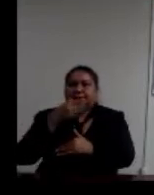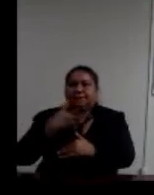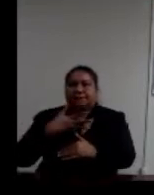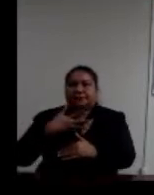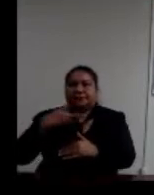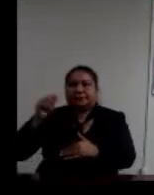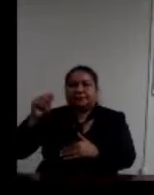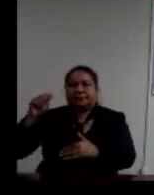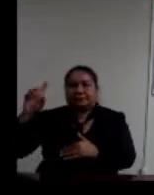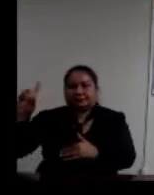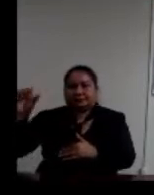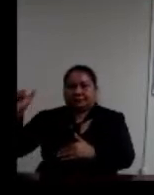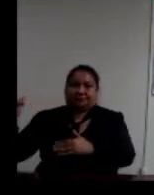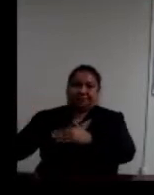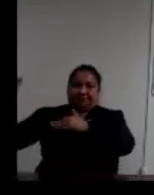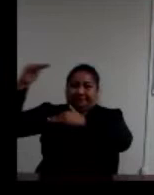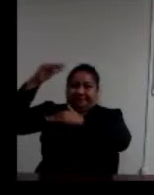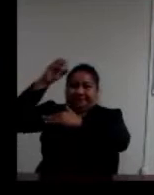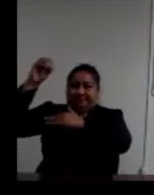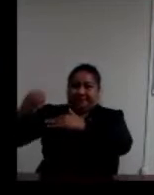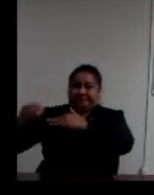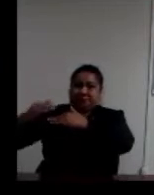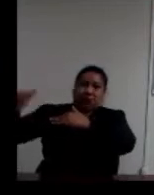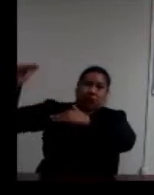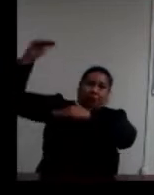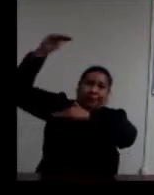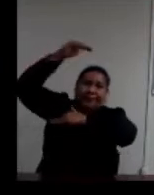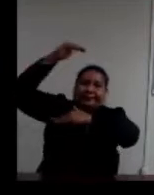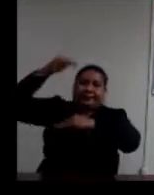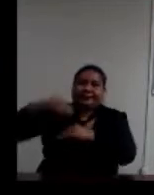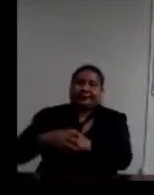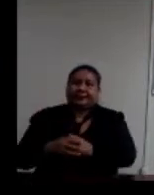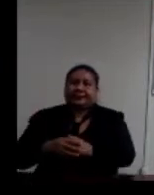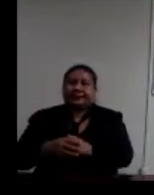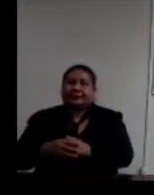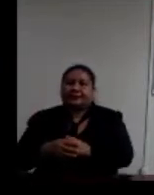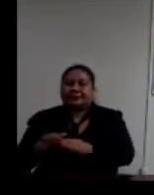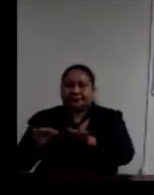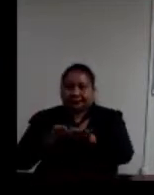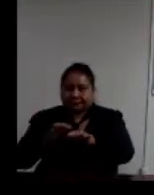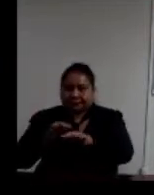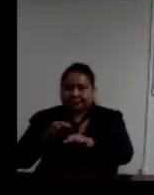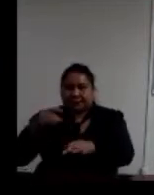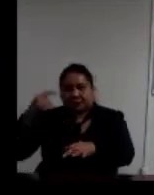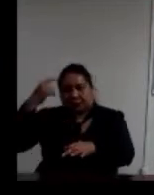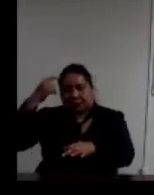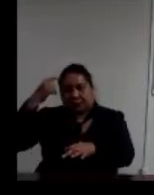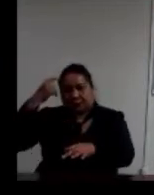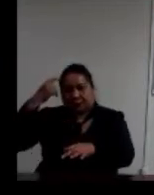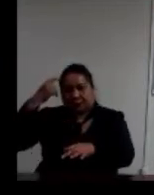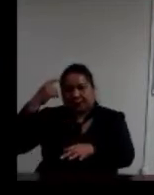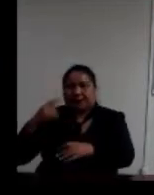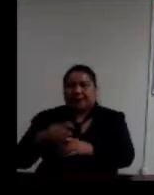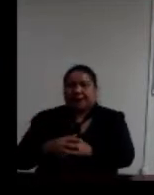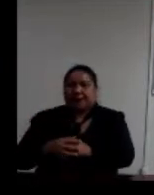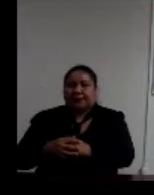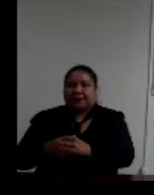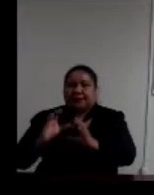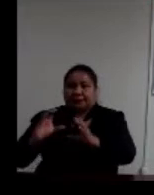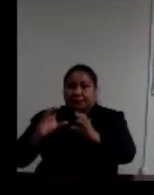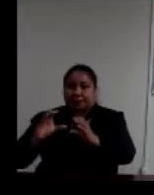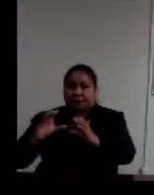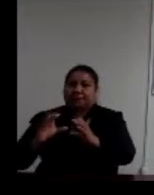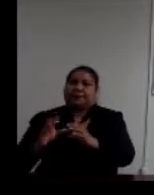igual. Y los niños que llegan a un servicio de urgencia y requieren ingresar a la unidad de cuidados